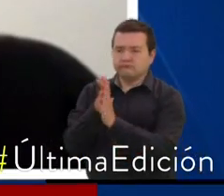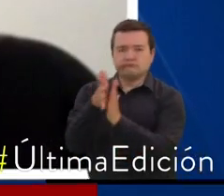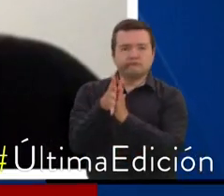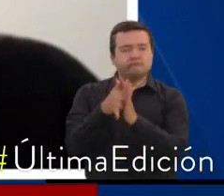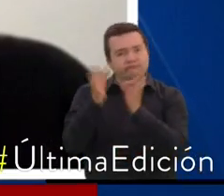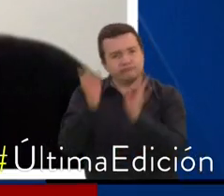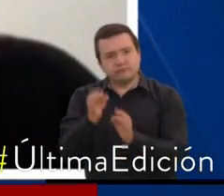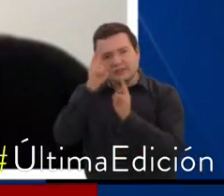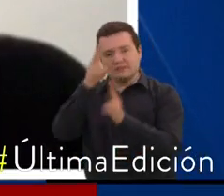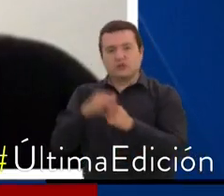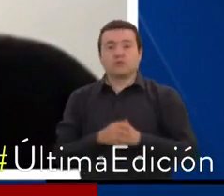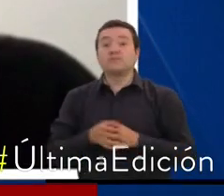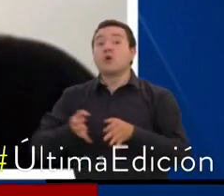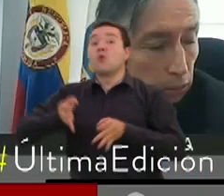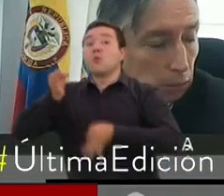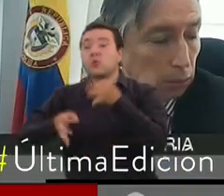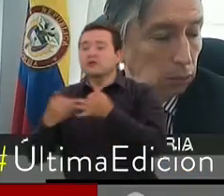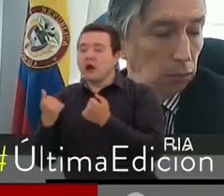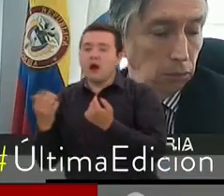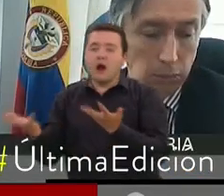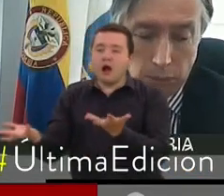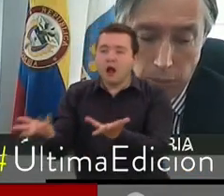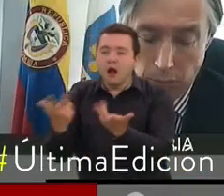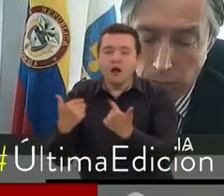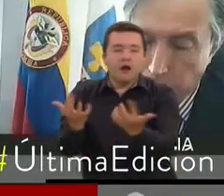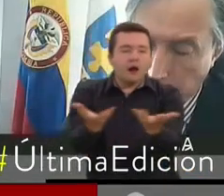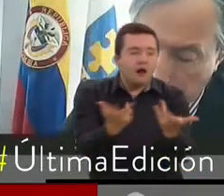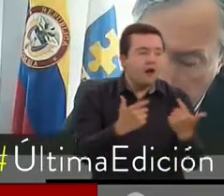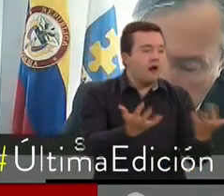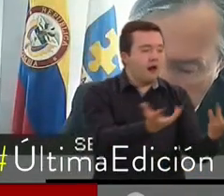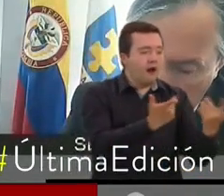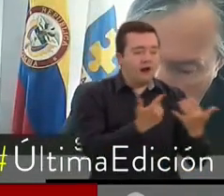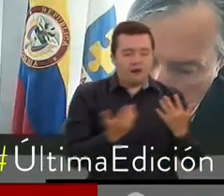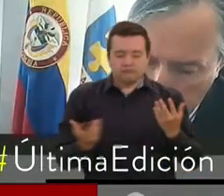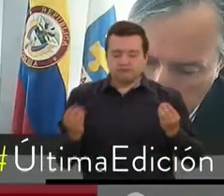ahora las intervenciones para tomar una decisión en relación con la libertad del expresidente Uribe.